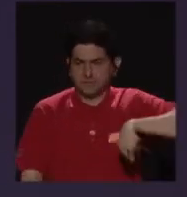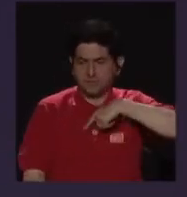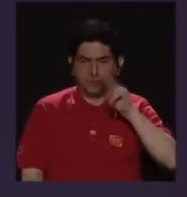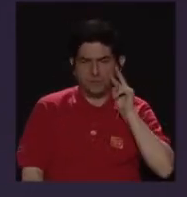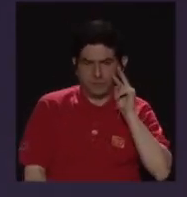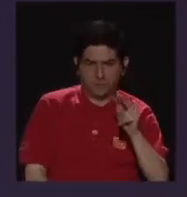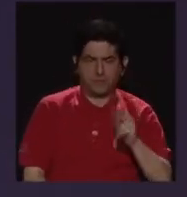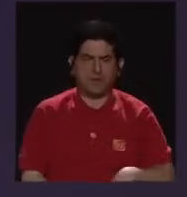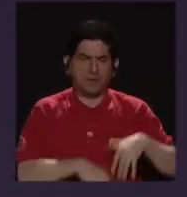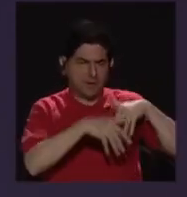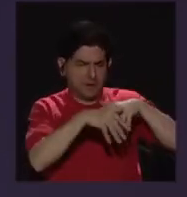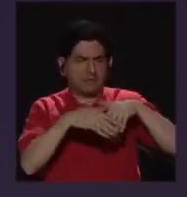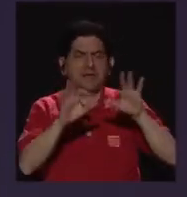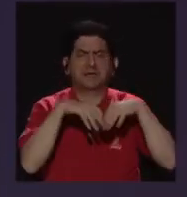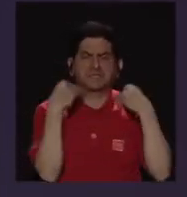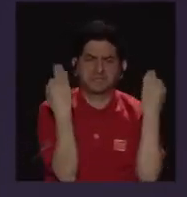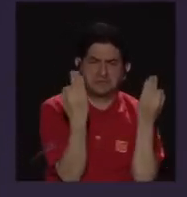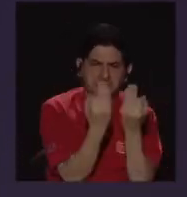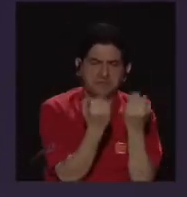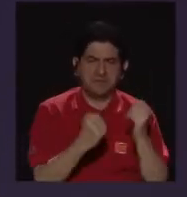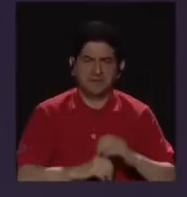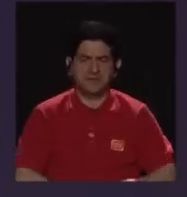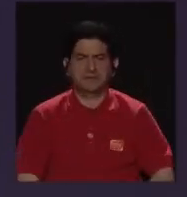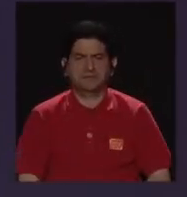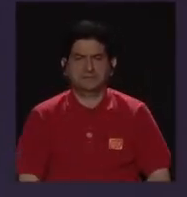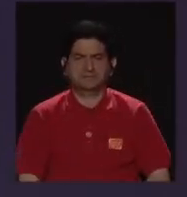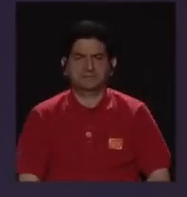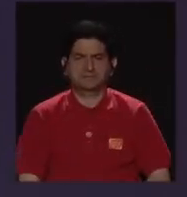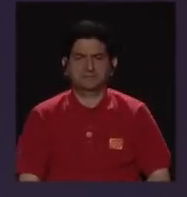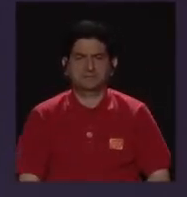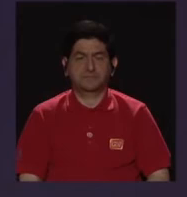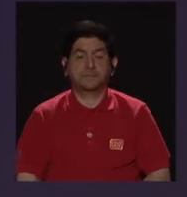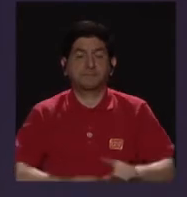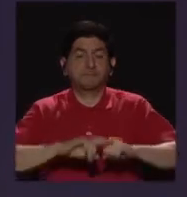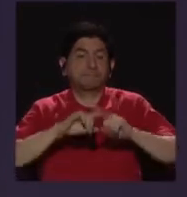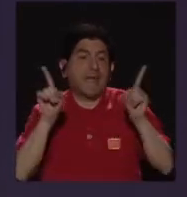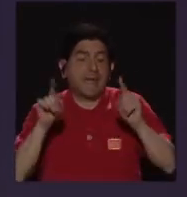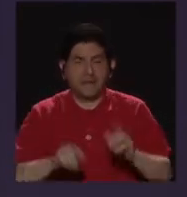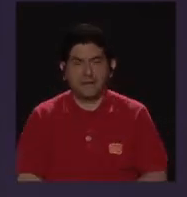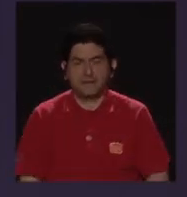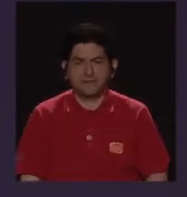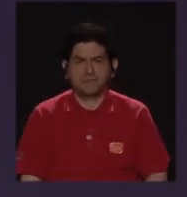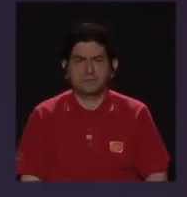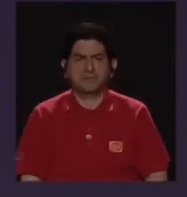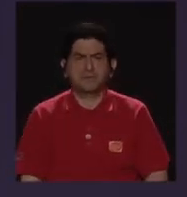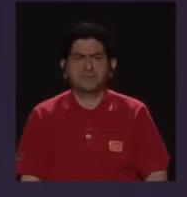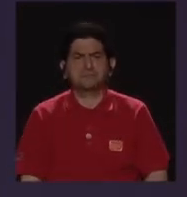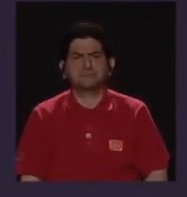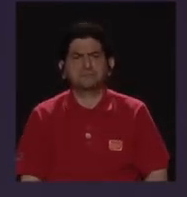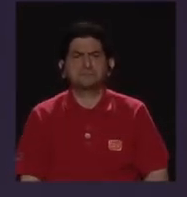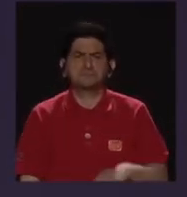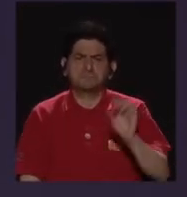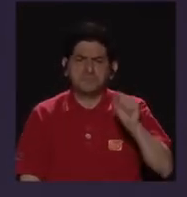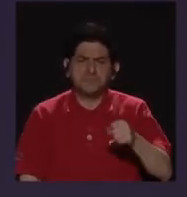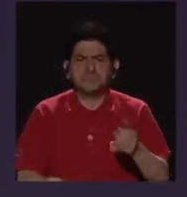marchas por la familia pero bueno si bien eran considerablemente